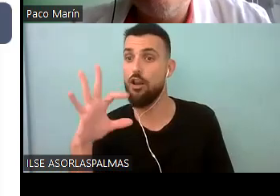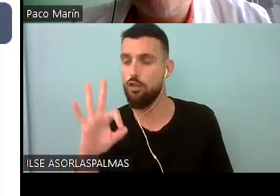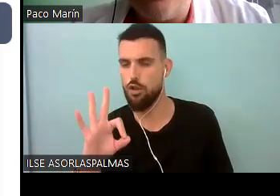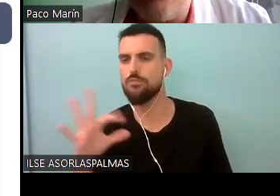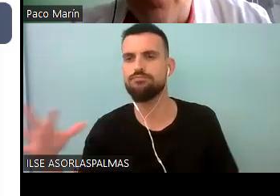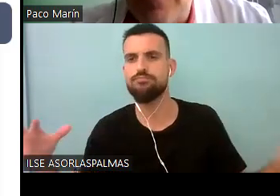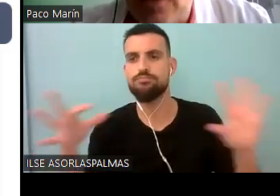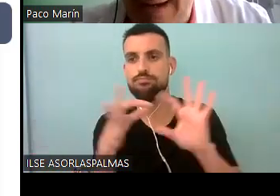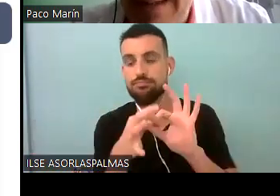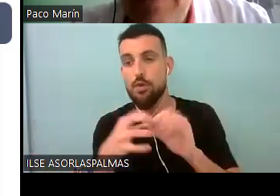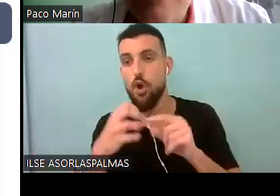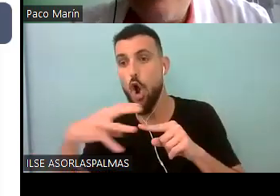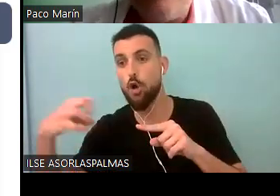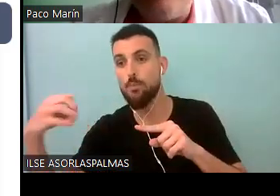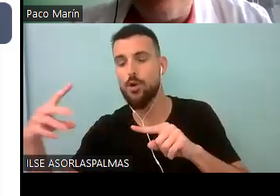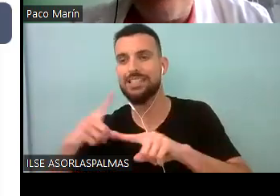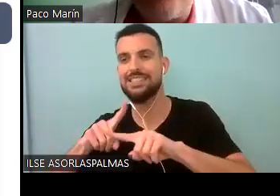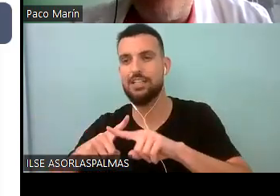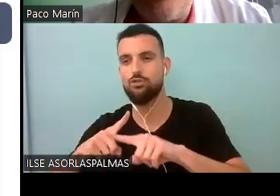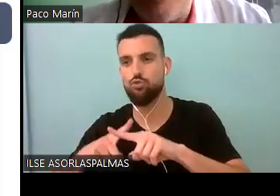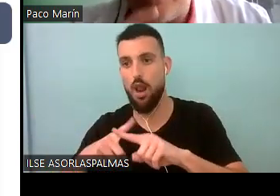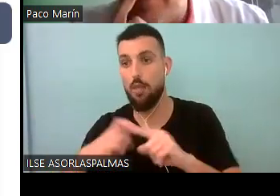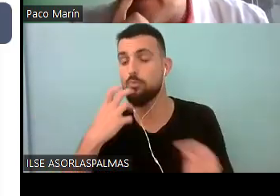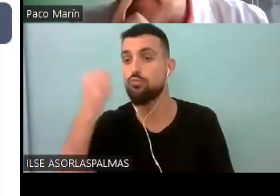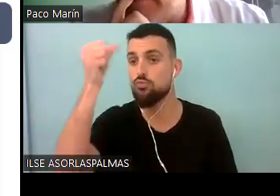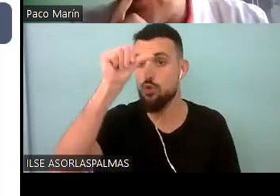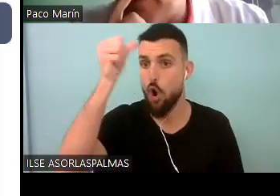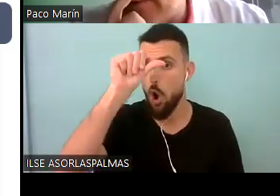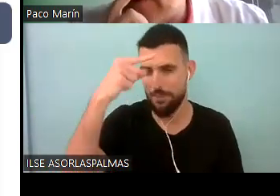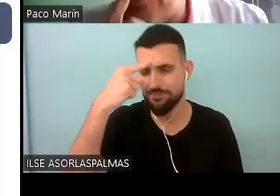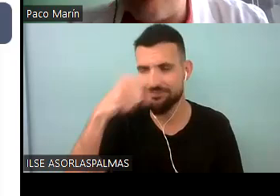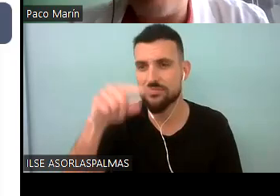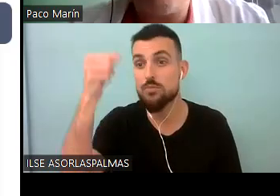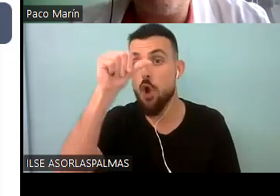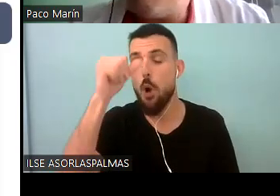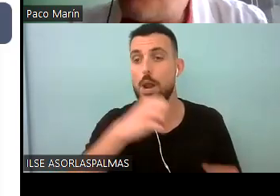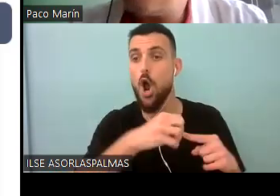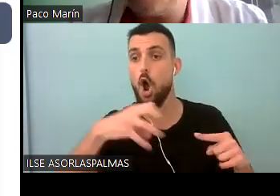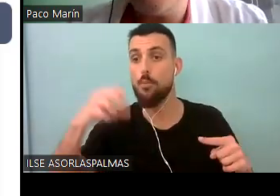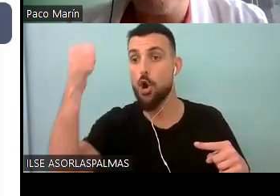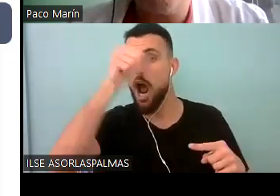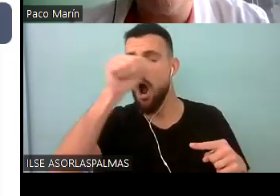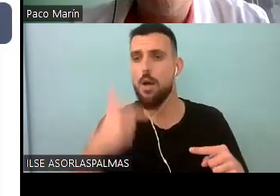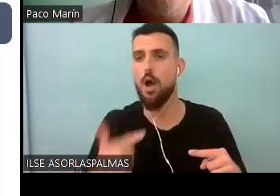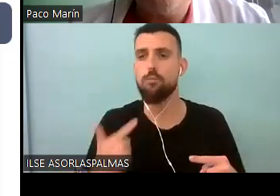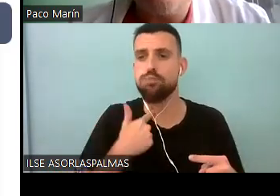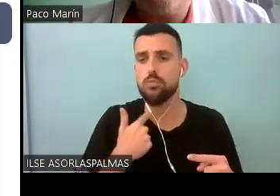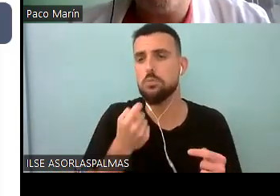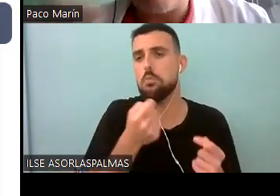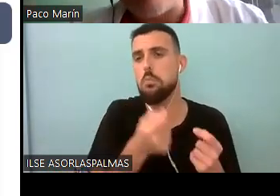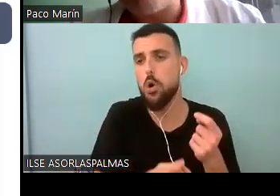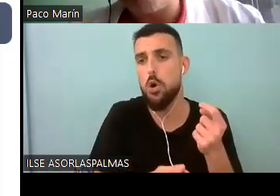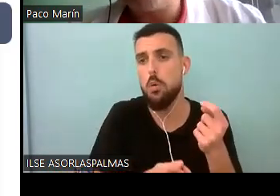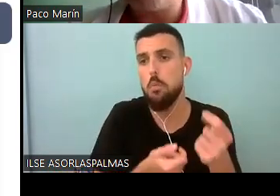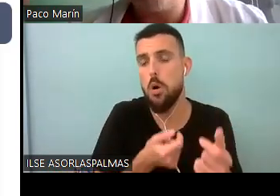influenciado por las hormonas sexuales. En el caso de los hombres, sabéis que los andrógenos los vamos perdiendo muy progresivamente y llegamos